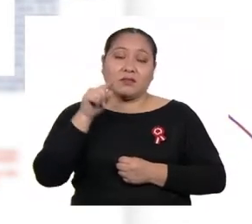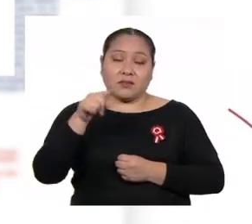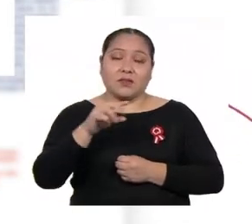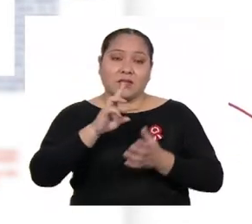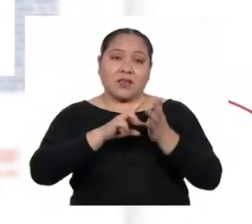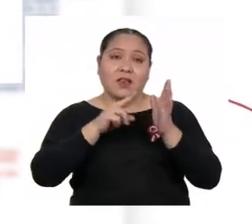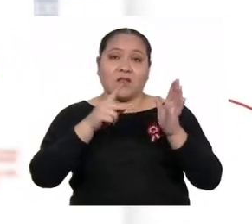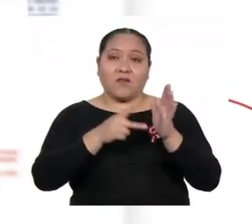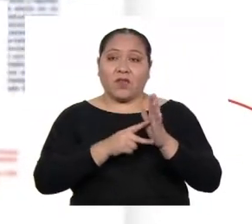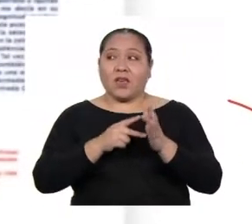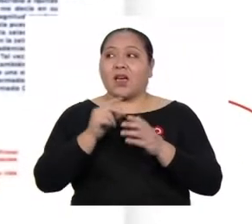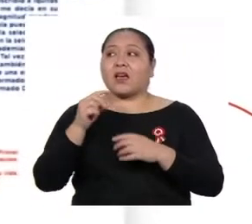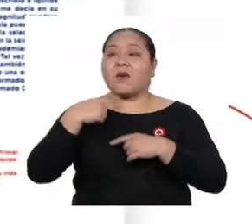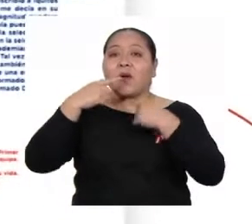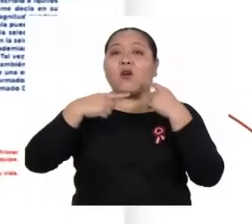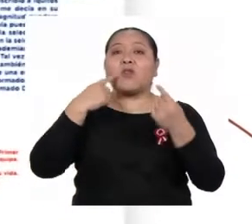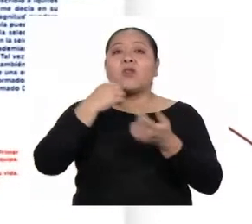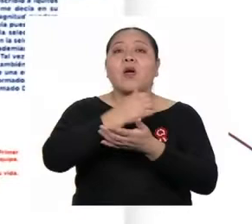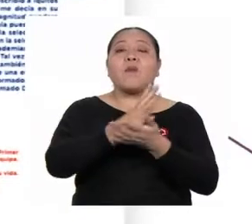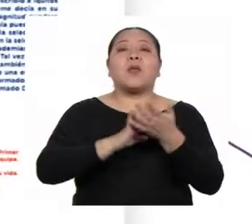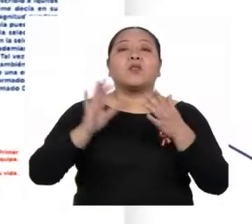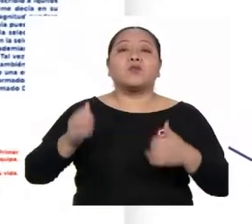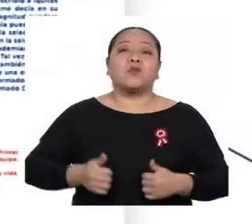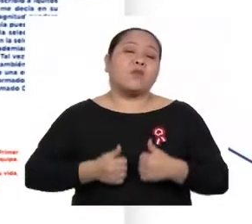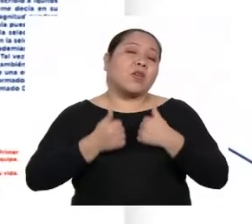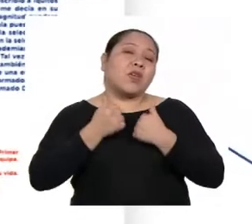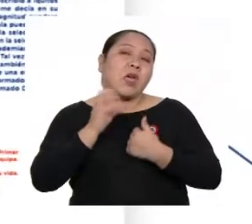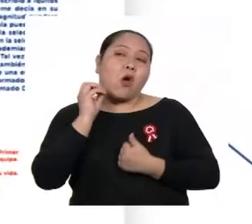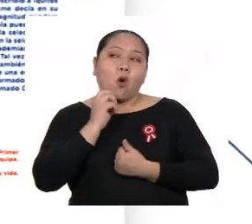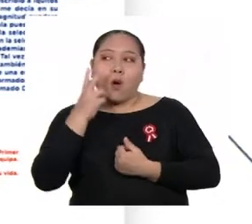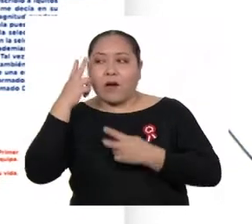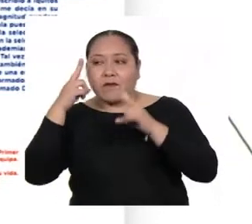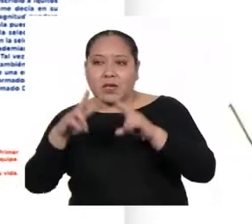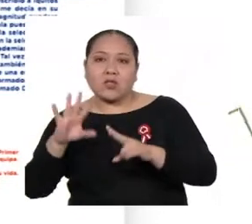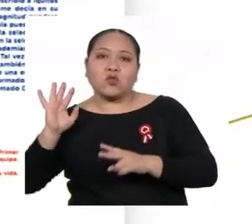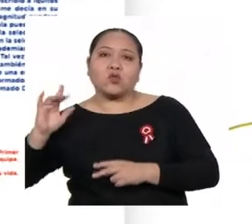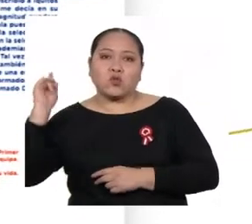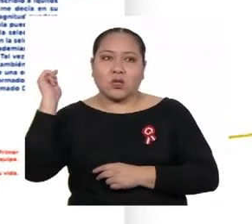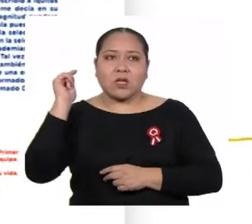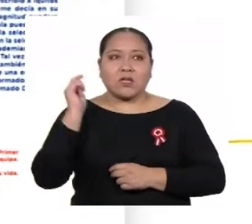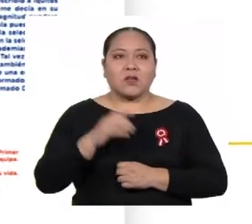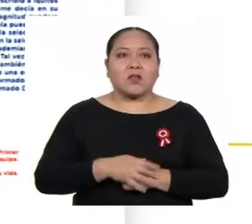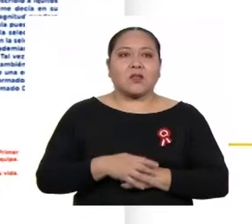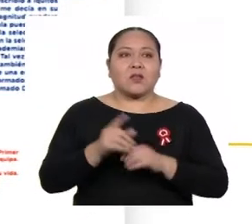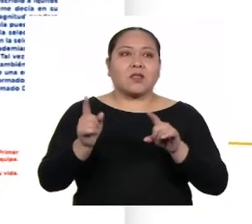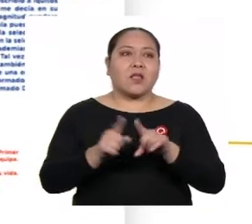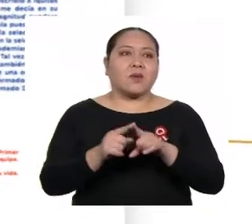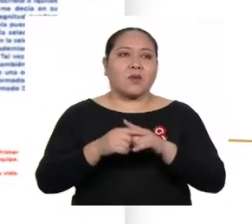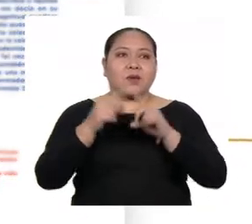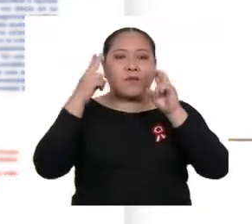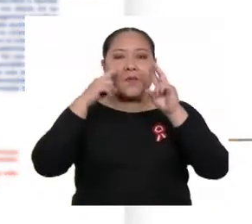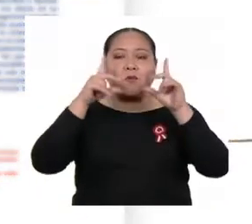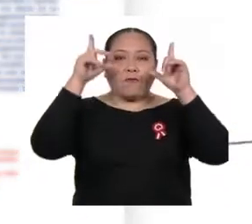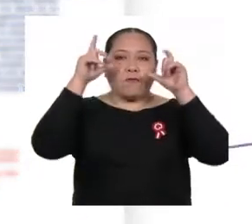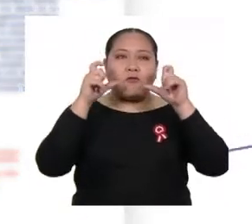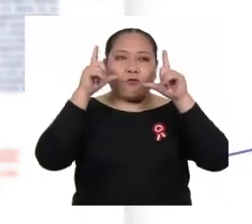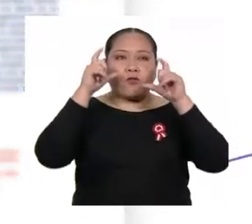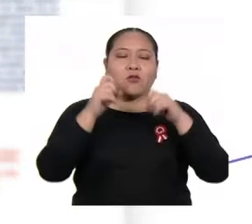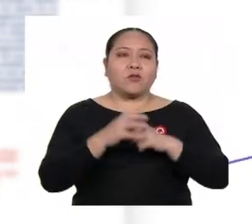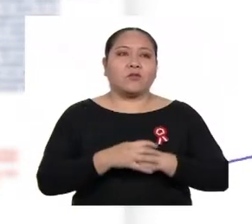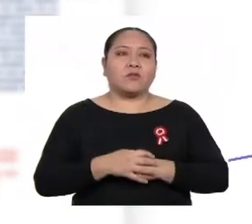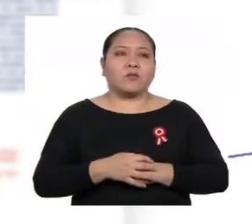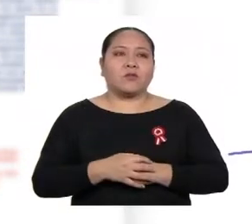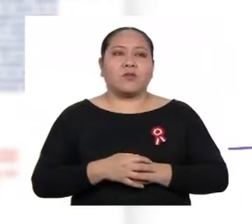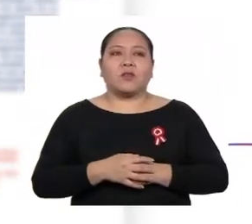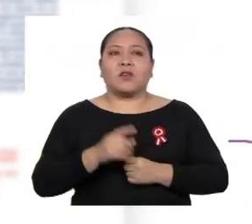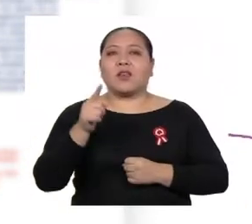un episodio de su vida o de algo que ha visto y ha sido testigo. También vemos su foto, lo que hace